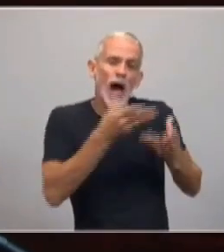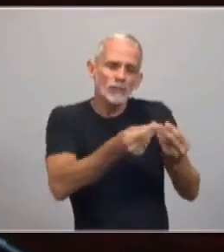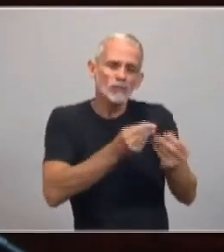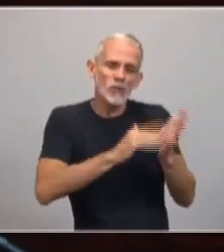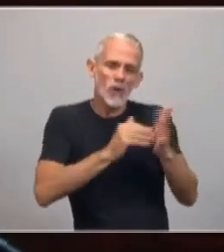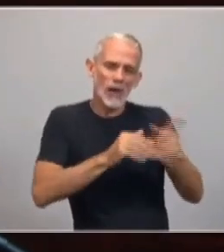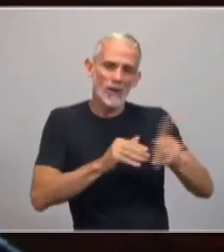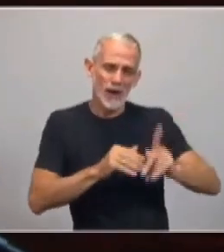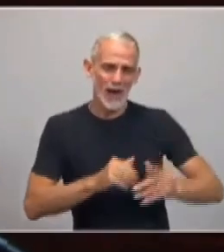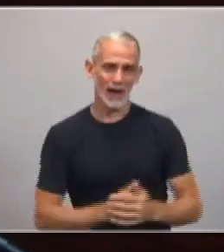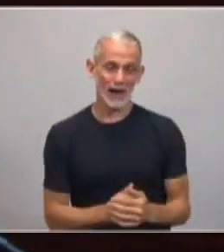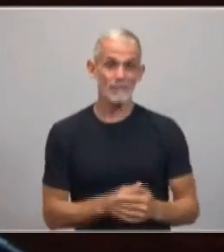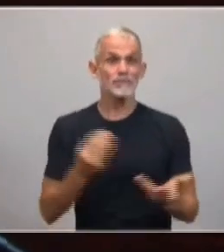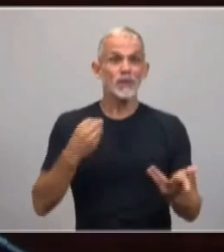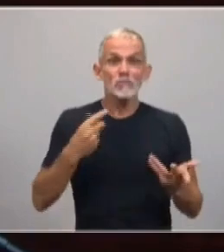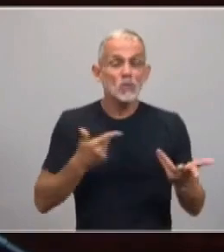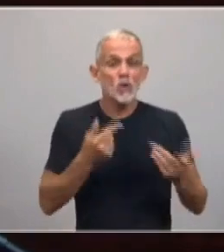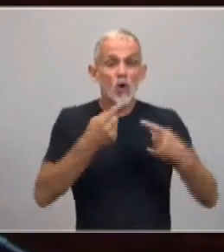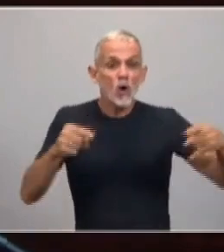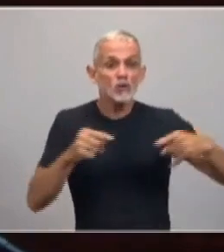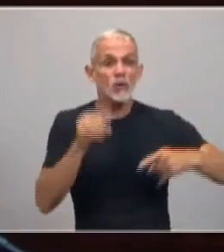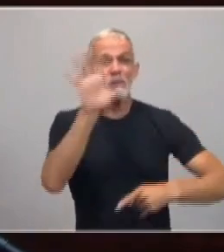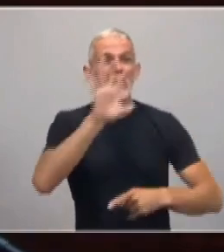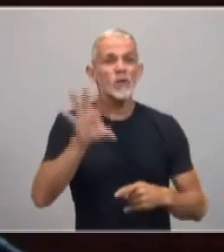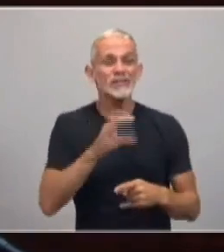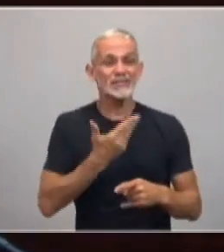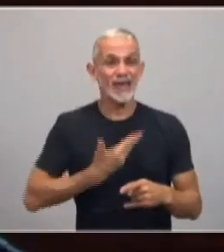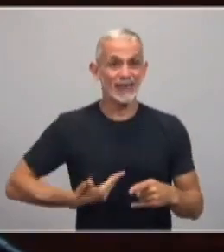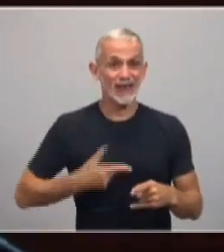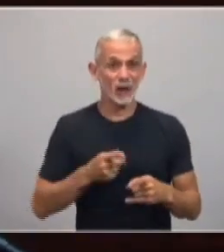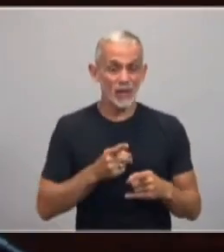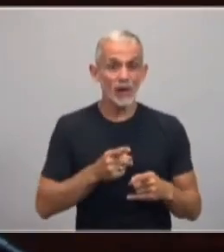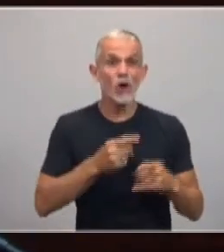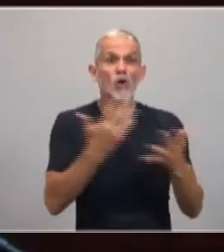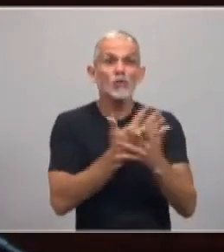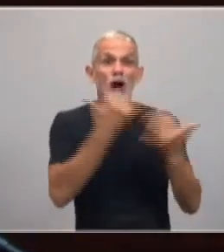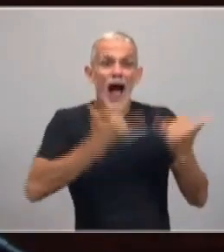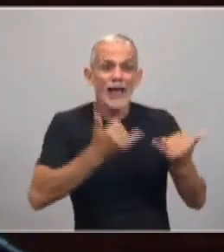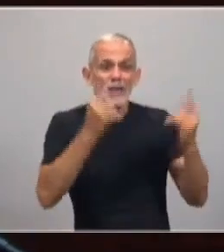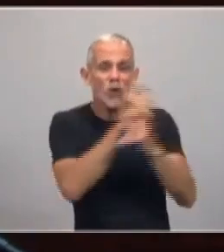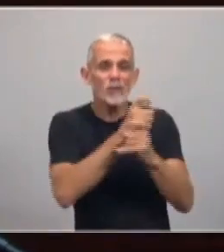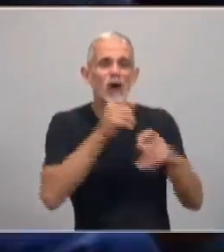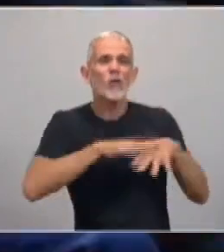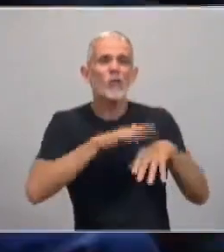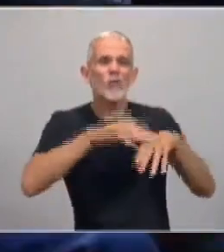A disposición todo el gobierno provincial de aquellos que sufren la catástrofe.